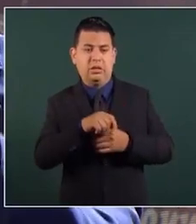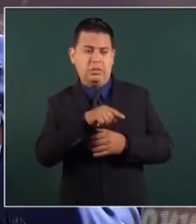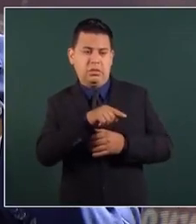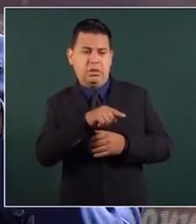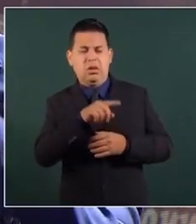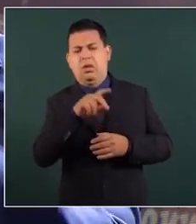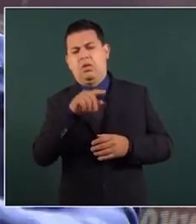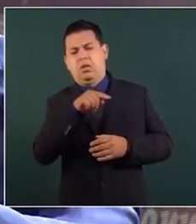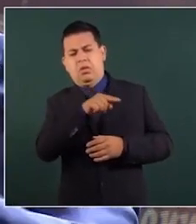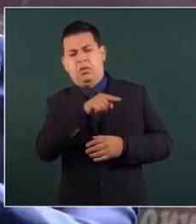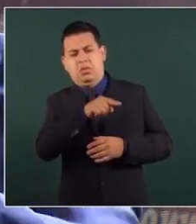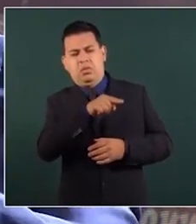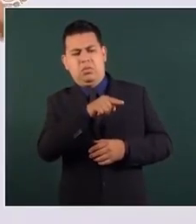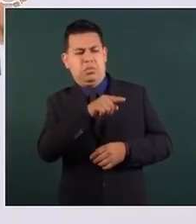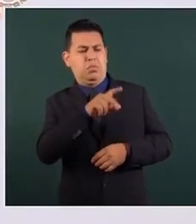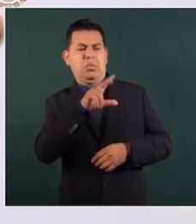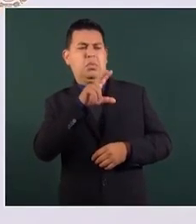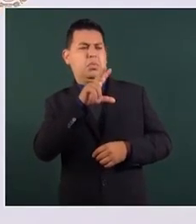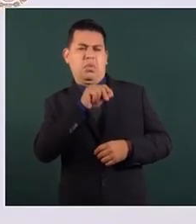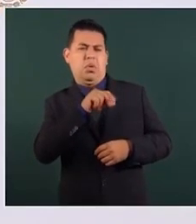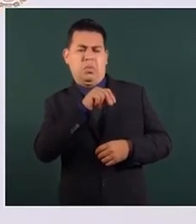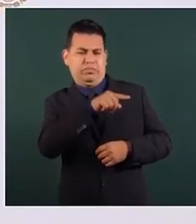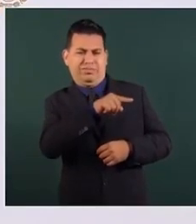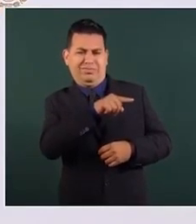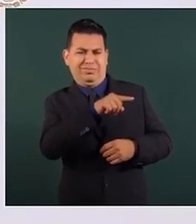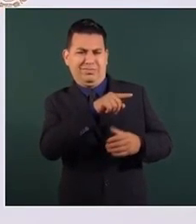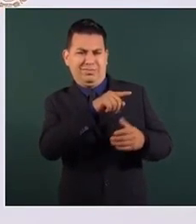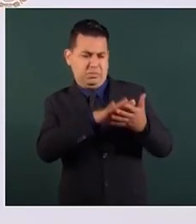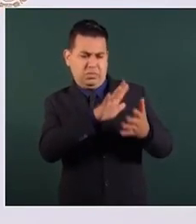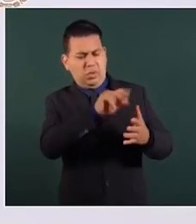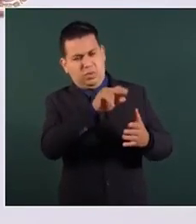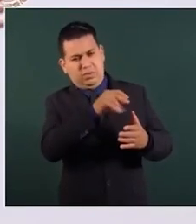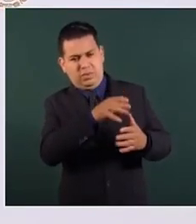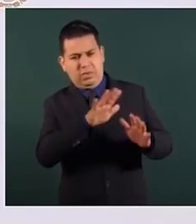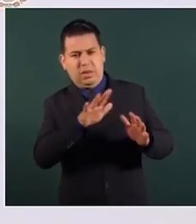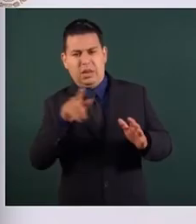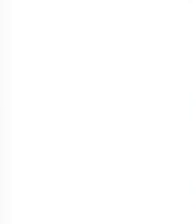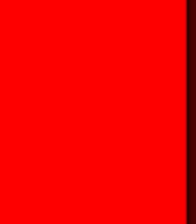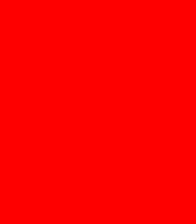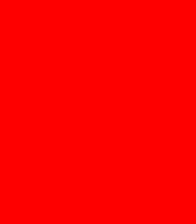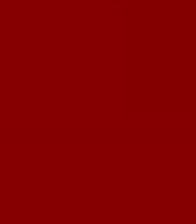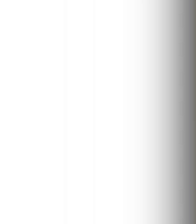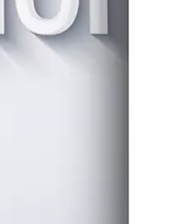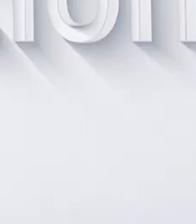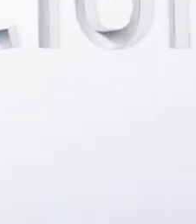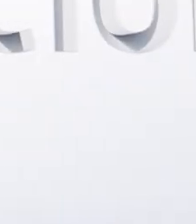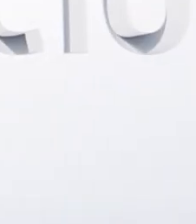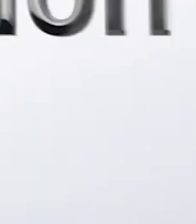prestigio que tenía al interior del ejército, se le salva la vida.